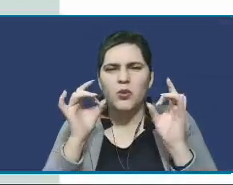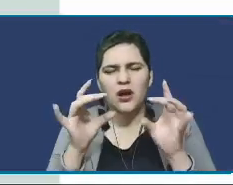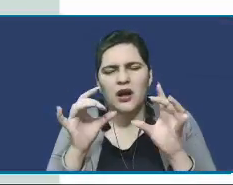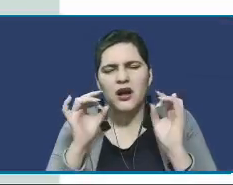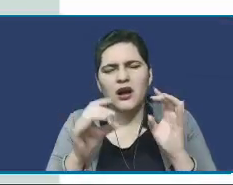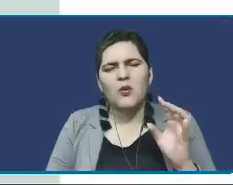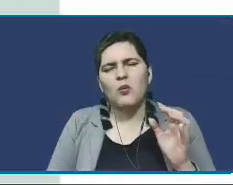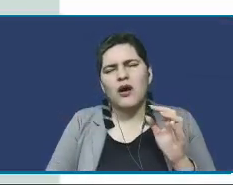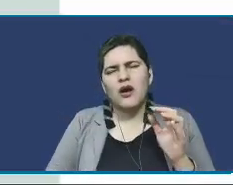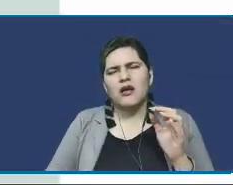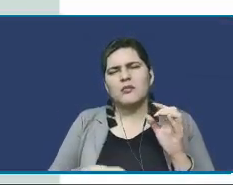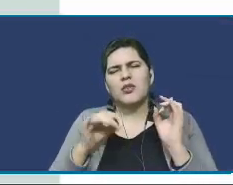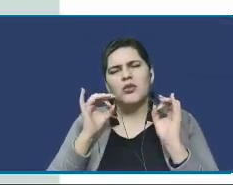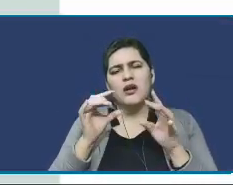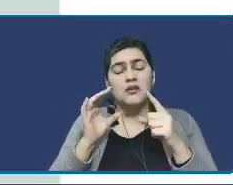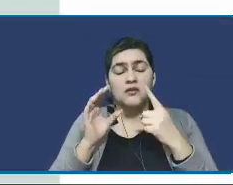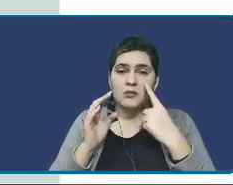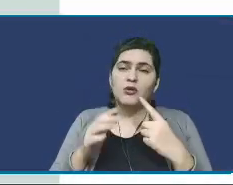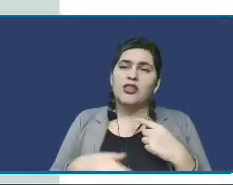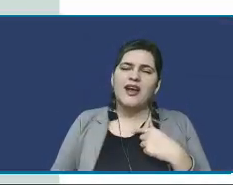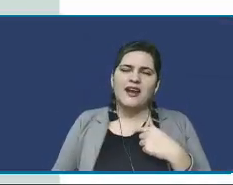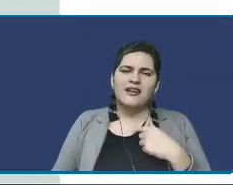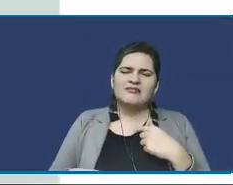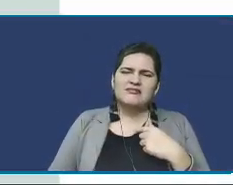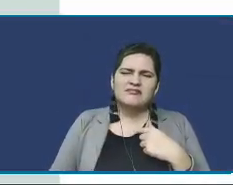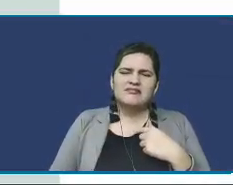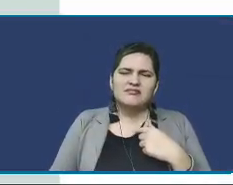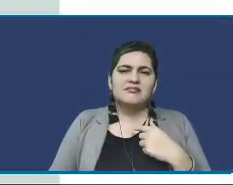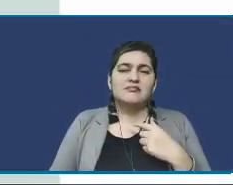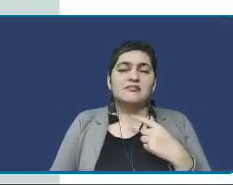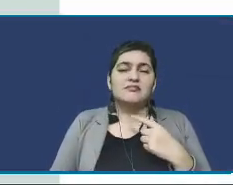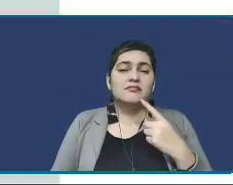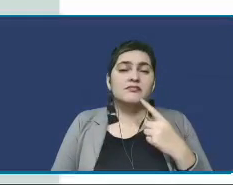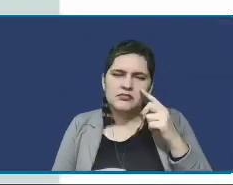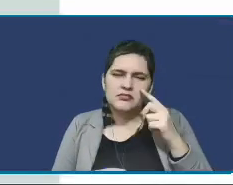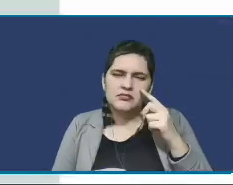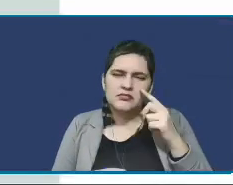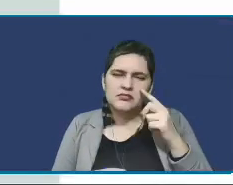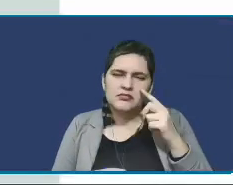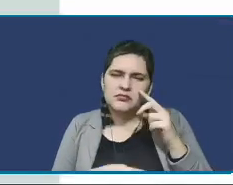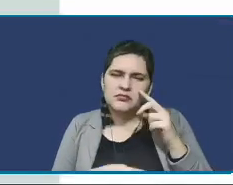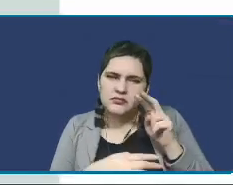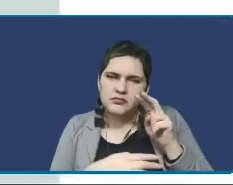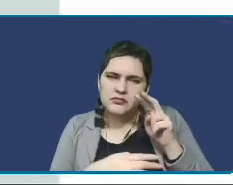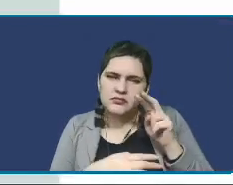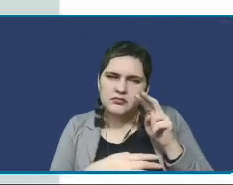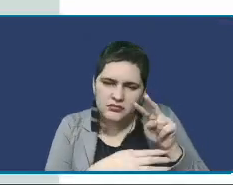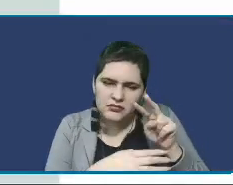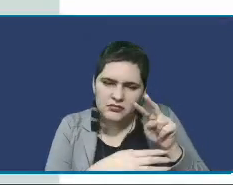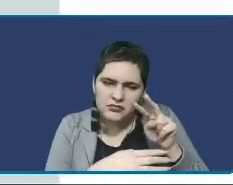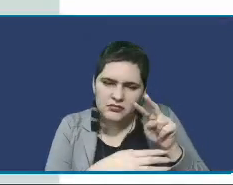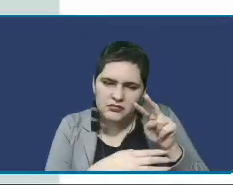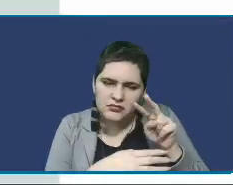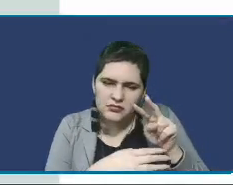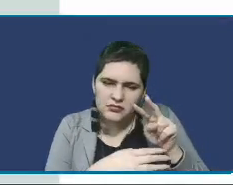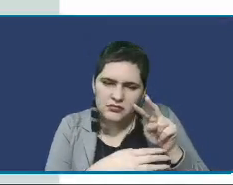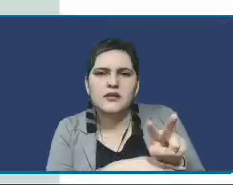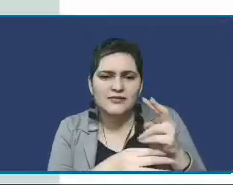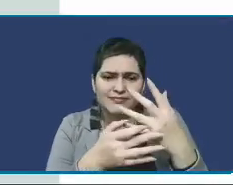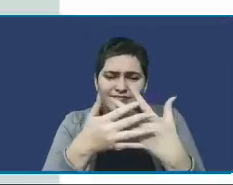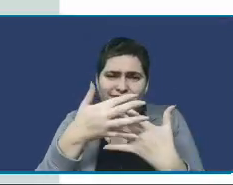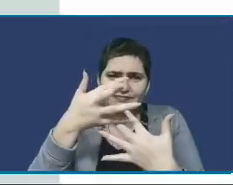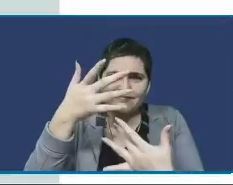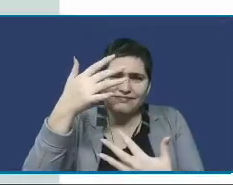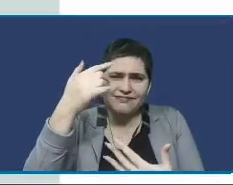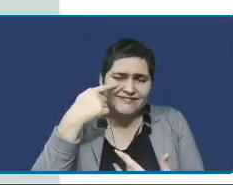cierto? Pero también hay comportamientos motores que me van a sugerir es muy larga la lista, ¿no es cierto?, a sugerir